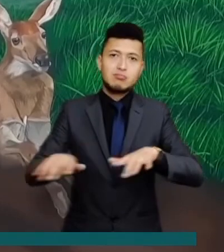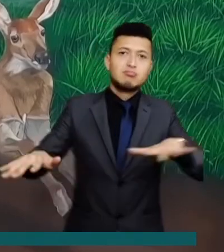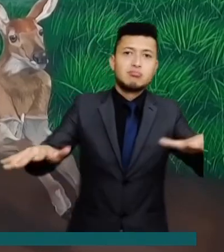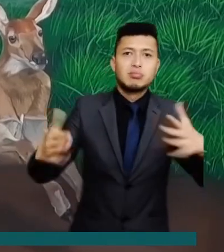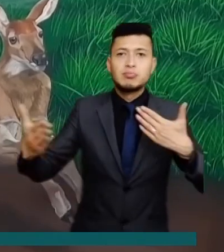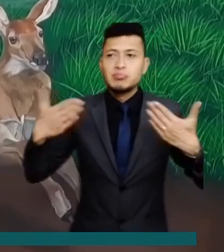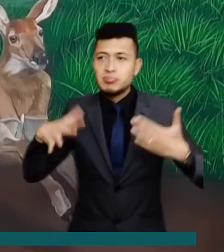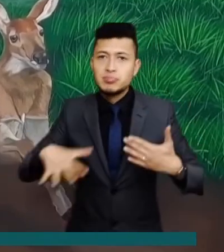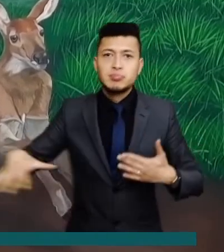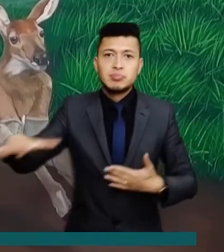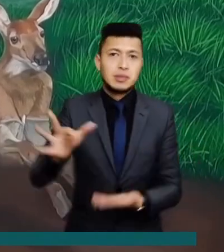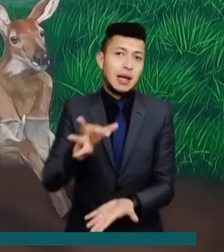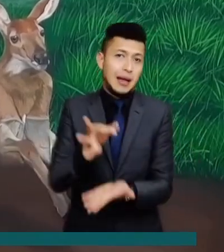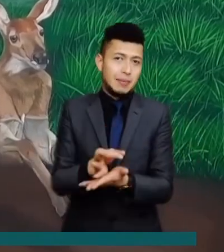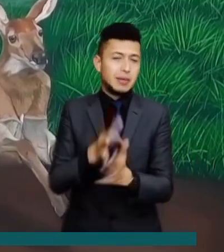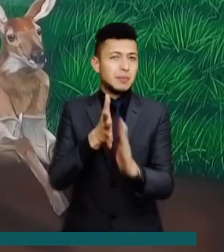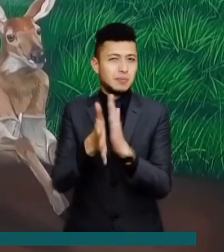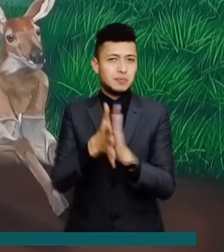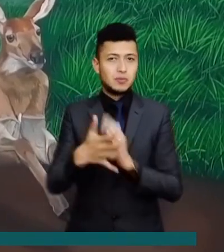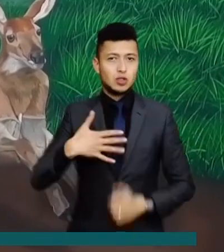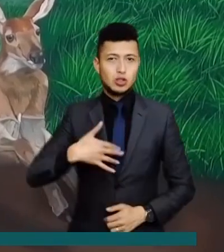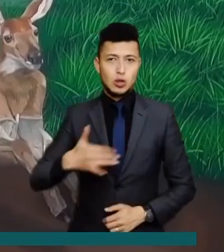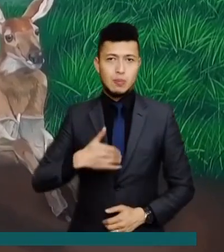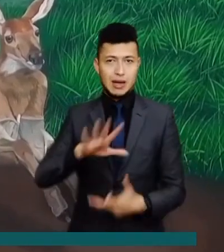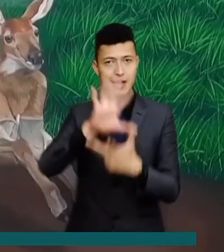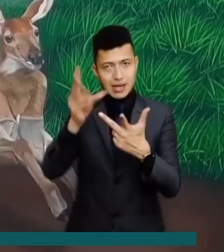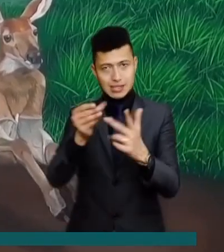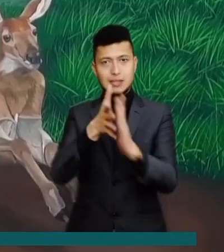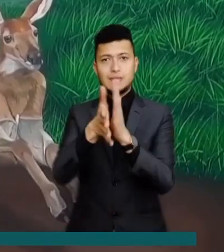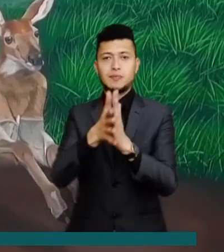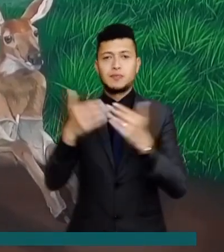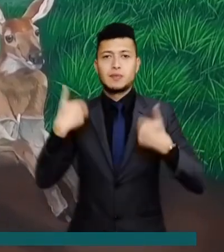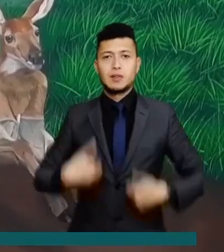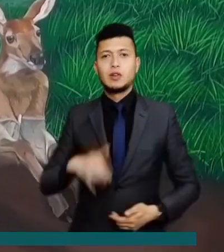rurales de la capital. Desde Yopal, para Enlace 13, informó Johan Solano.